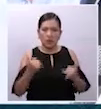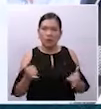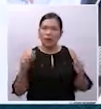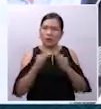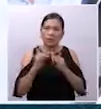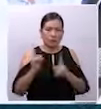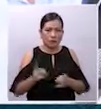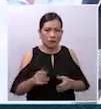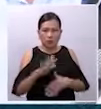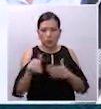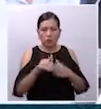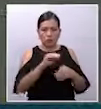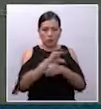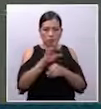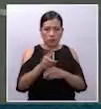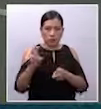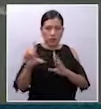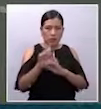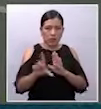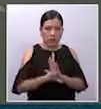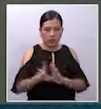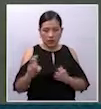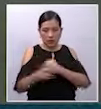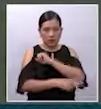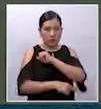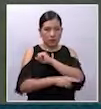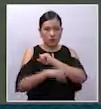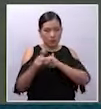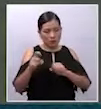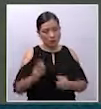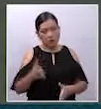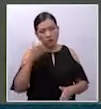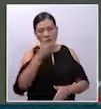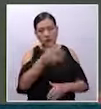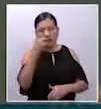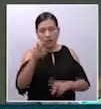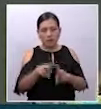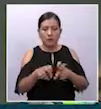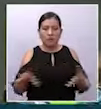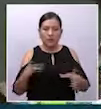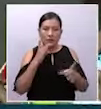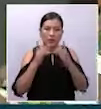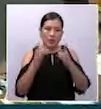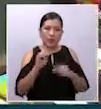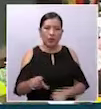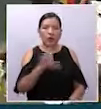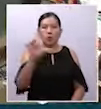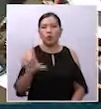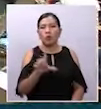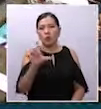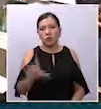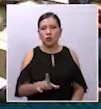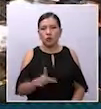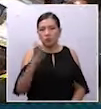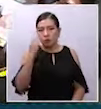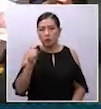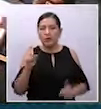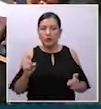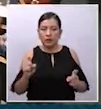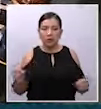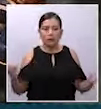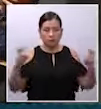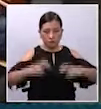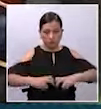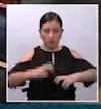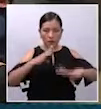Asimismo, exhortaron a los legisladores nacionales a acudir a la mesa de diálogo de este lunes, donde deberá tratarse